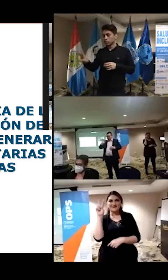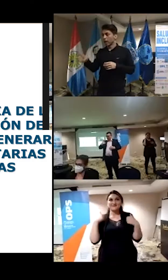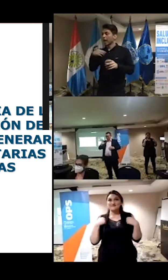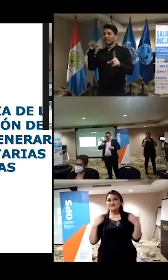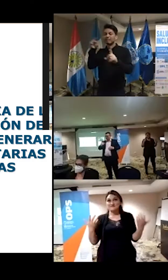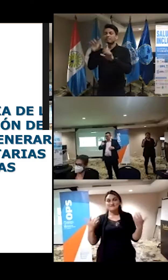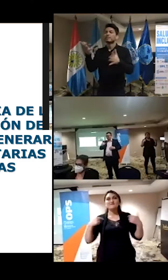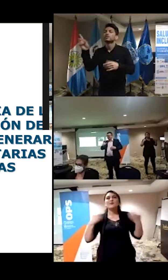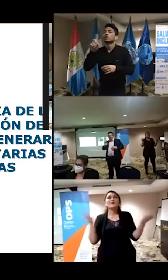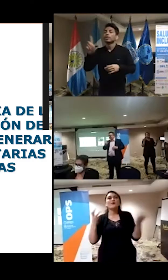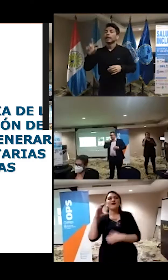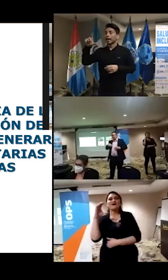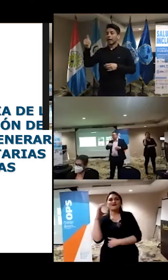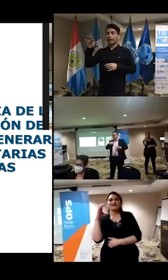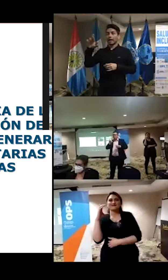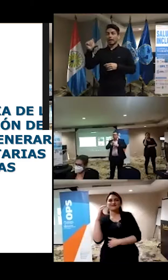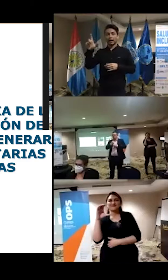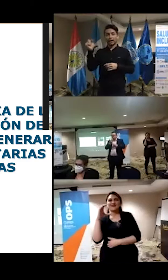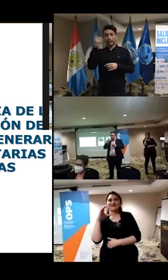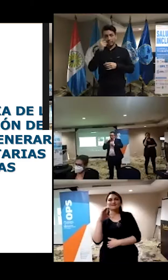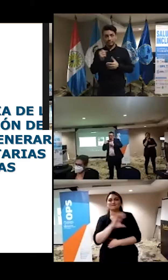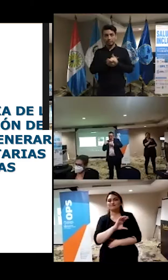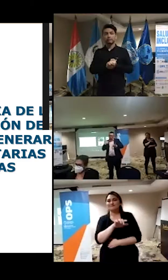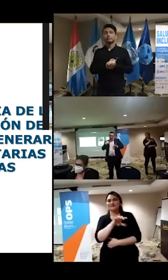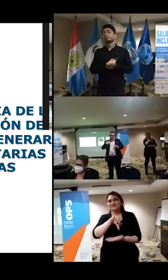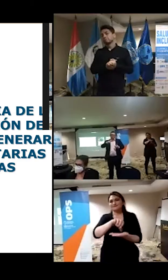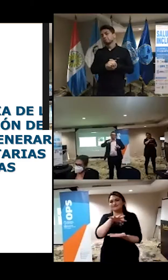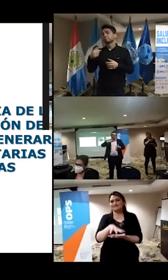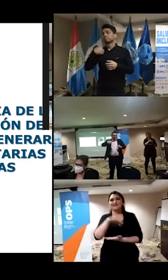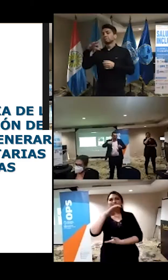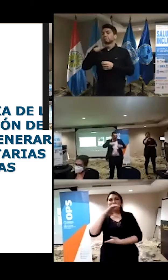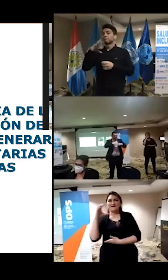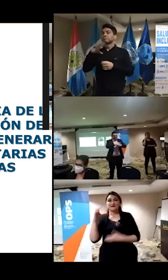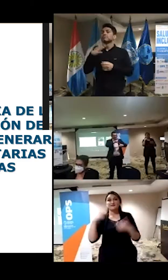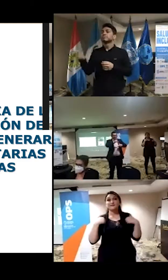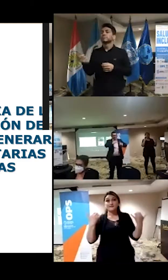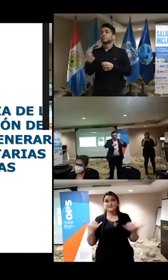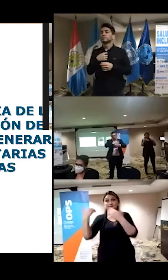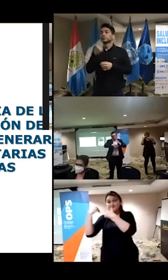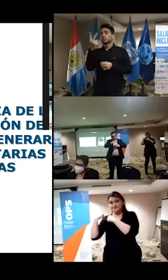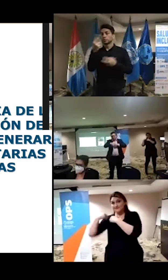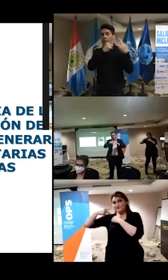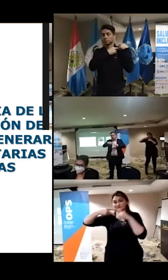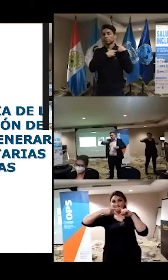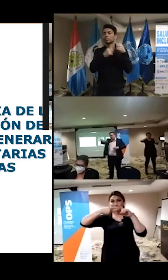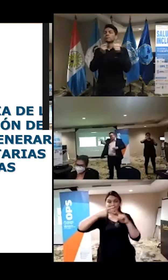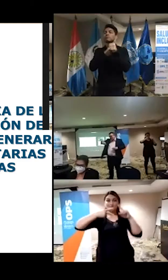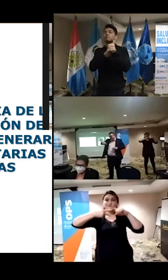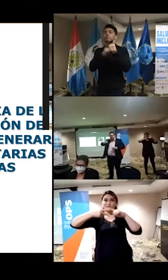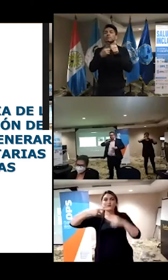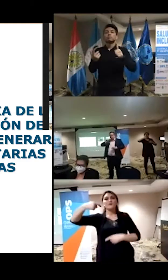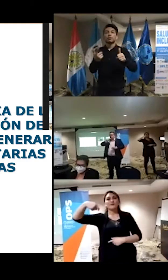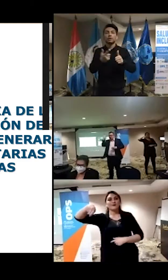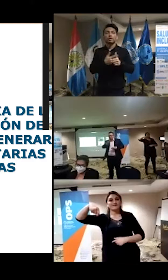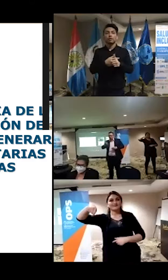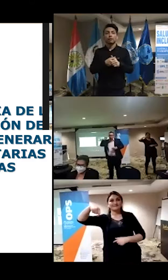específicamente de la ciudad de Caracas. Y bueno, tengo ahora dos responsabilidades. Uno, llevo la vicepresidencia de la